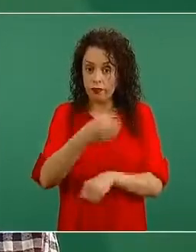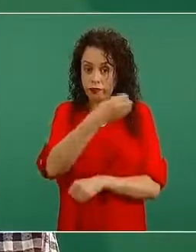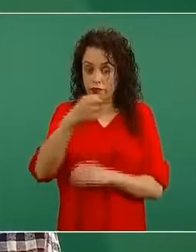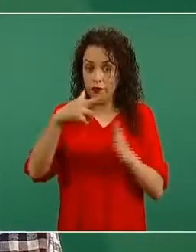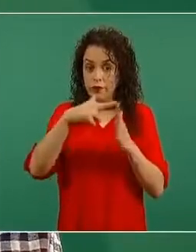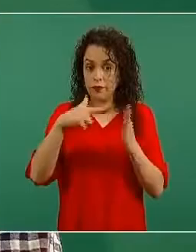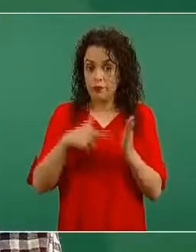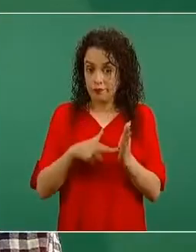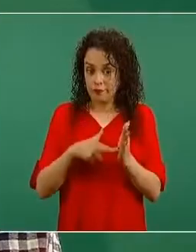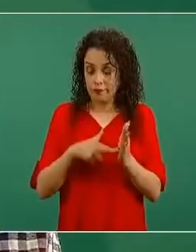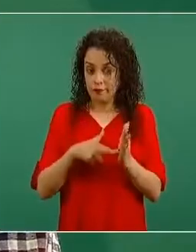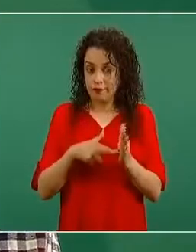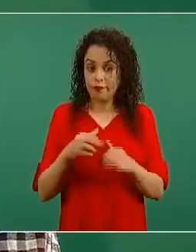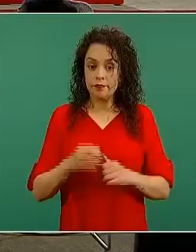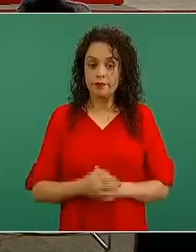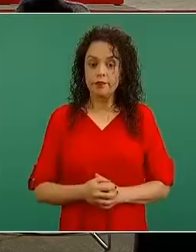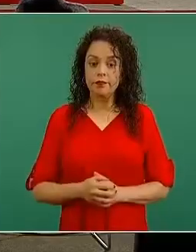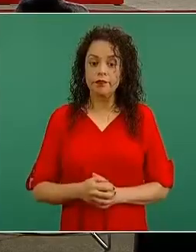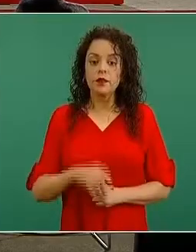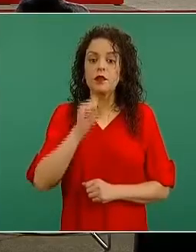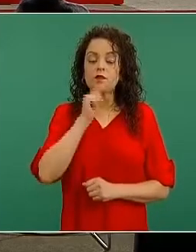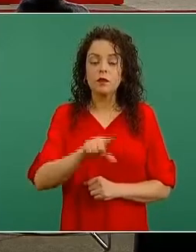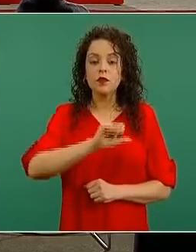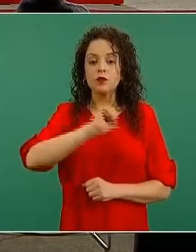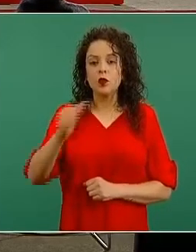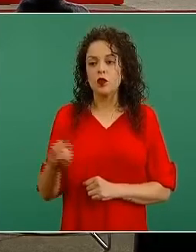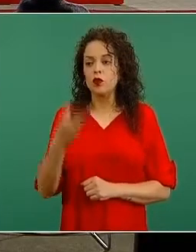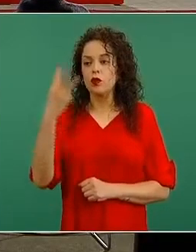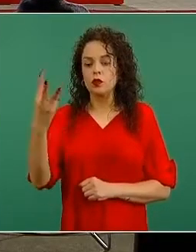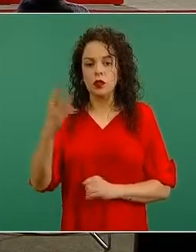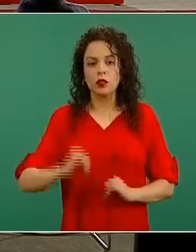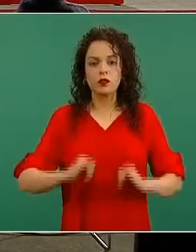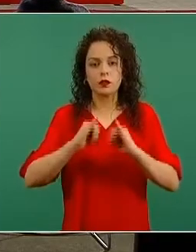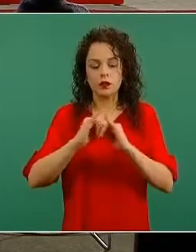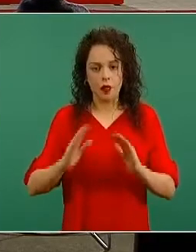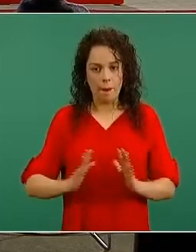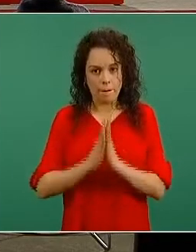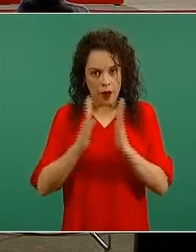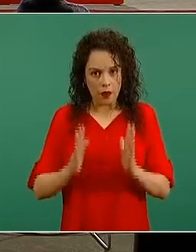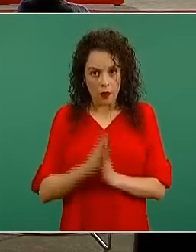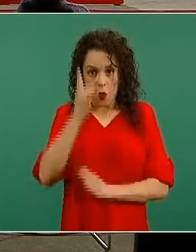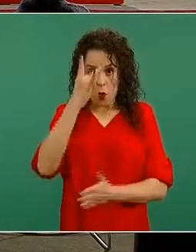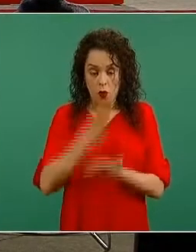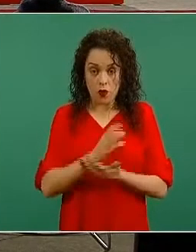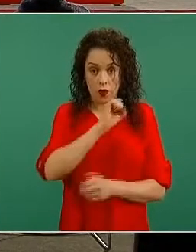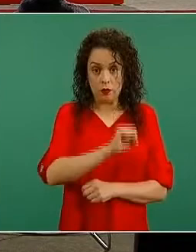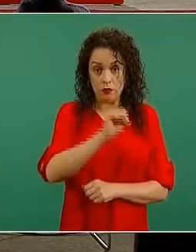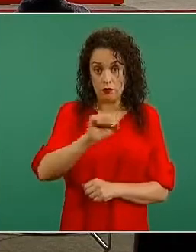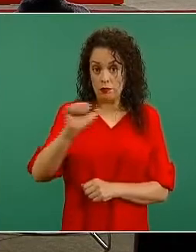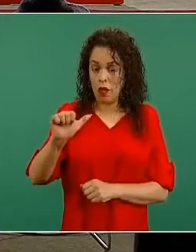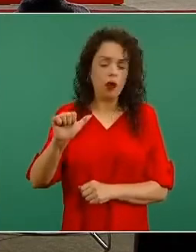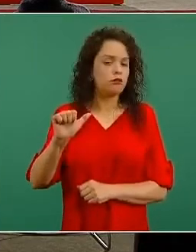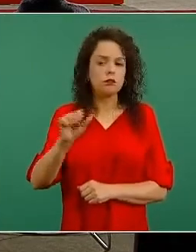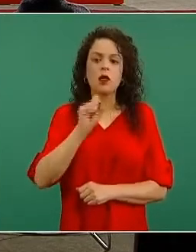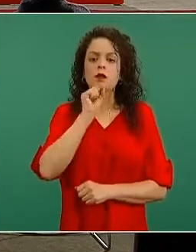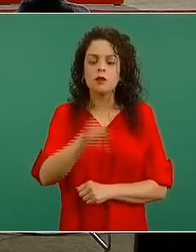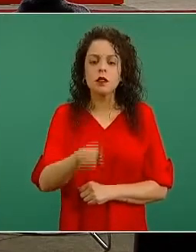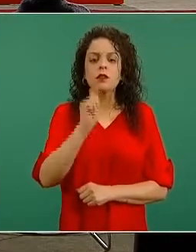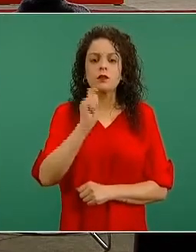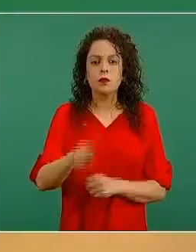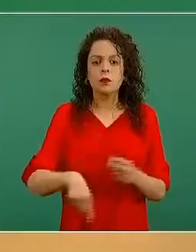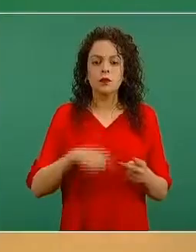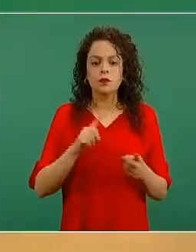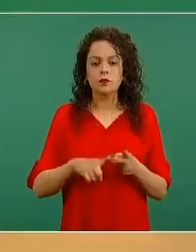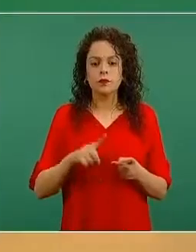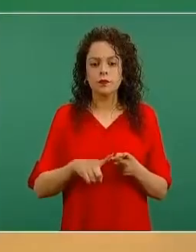sobre el tema. Participan también otras 3 entidades, no solamente la Secretaría de Salud, sino también la Secretaría